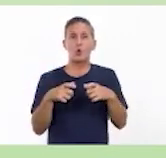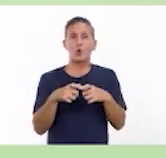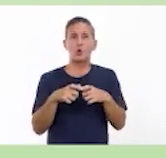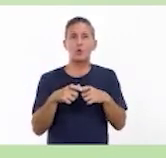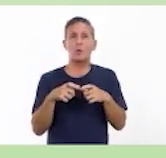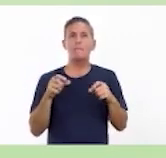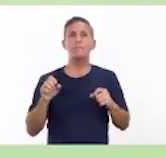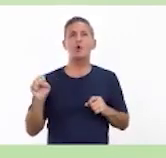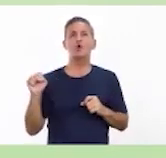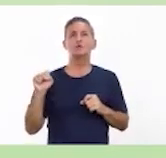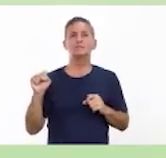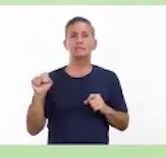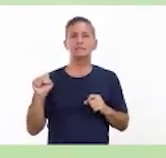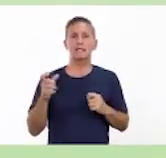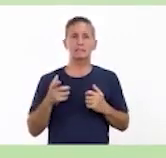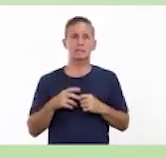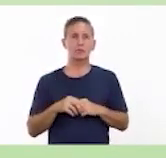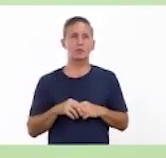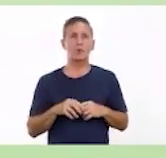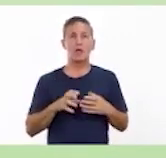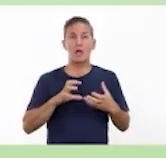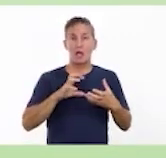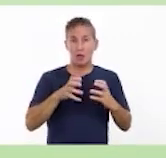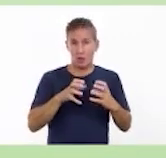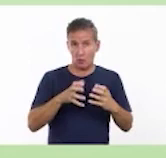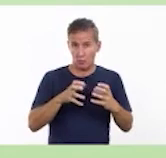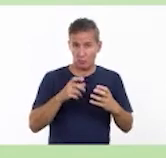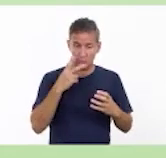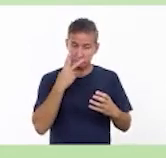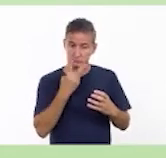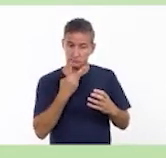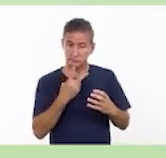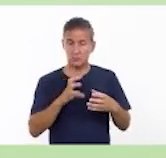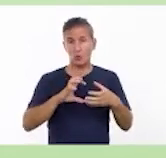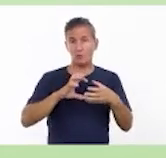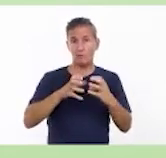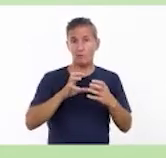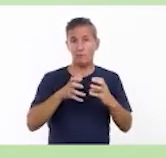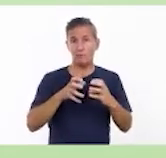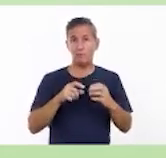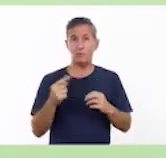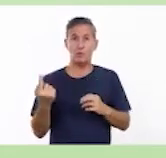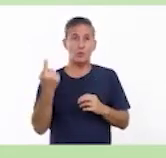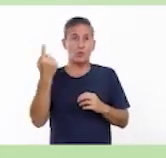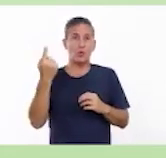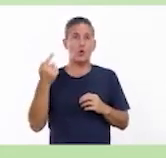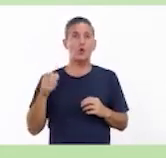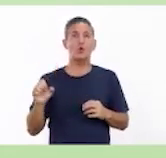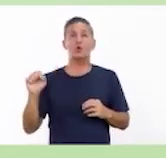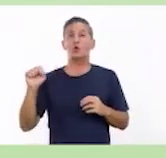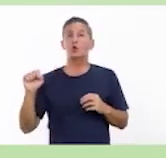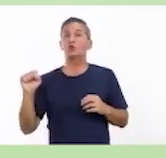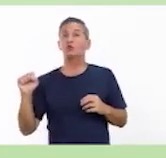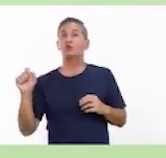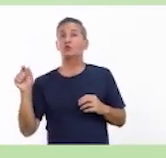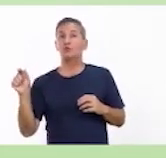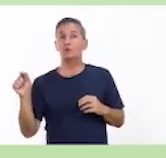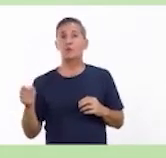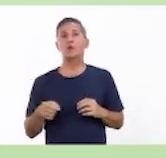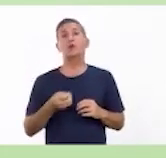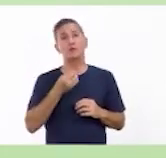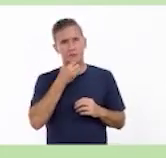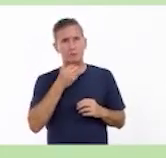el sintagma o grupo sintáctico. Como ven, está la estructura que pueden adoptar como un